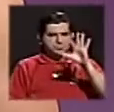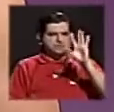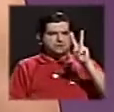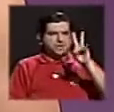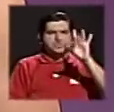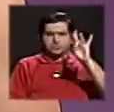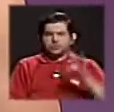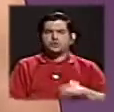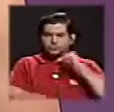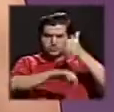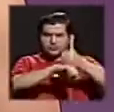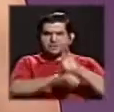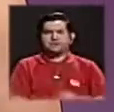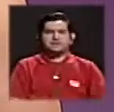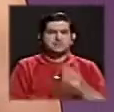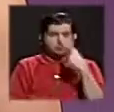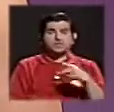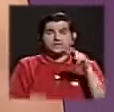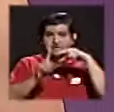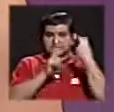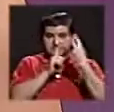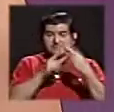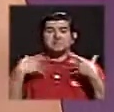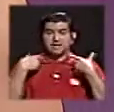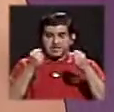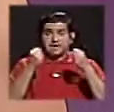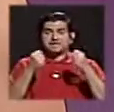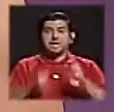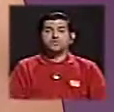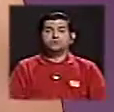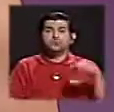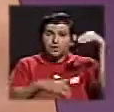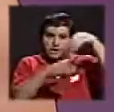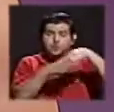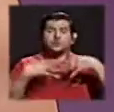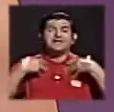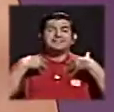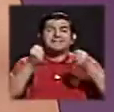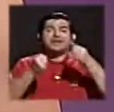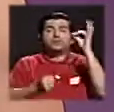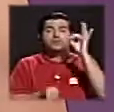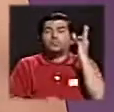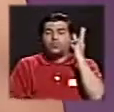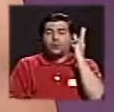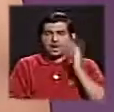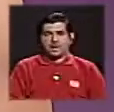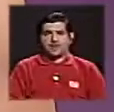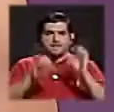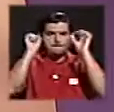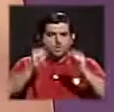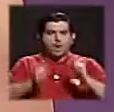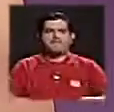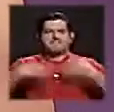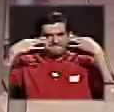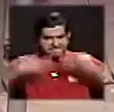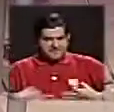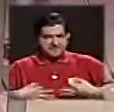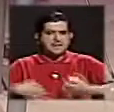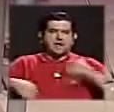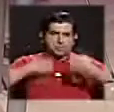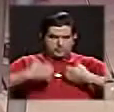1928 nos habla de la perspectiva de la salud. Contempla la salud de una mujer, la salud que puede ser física, que puede